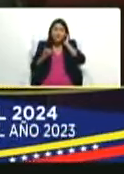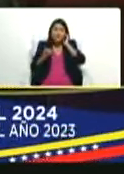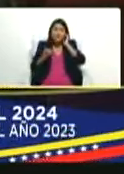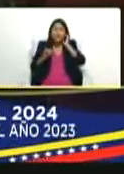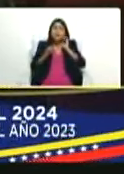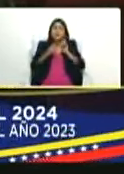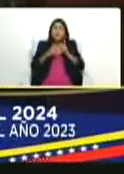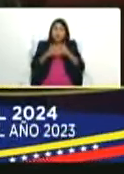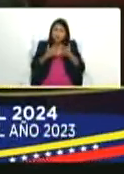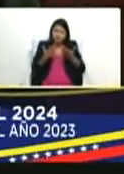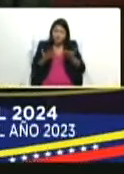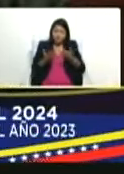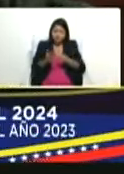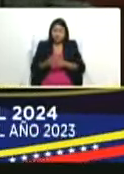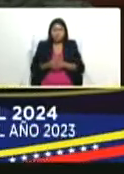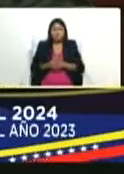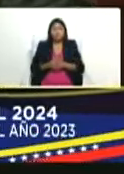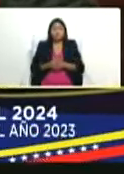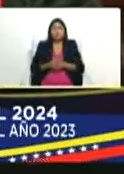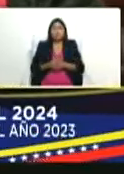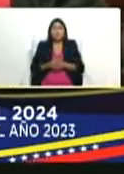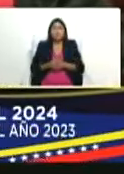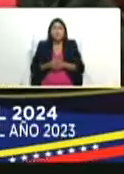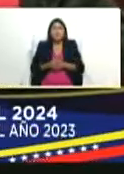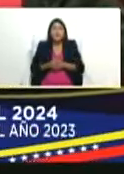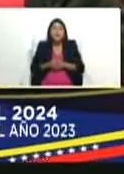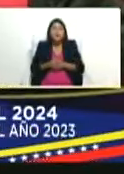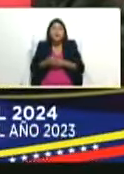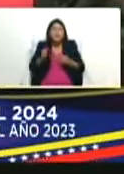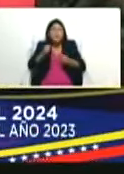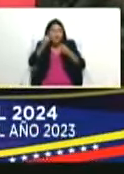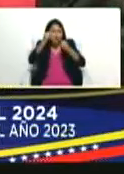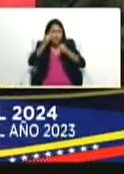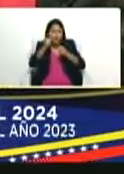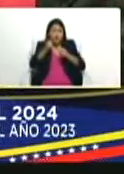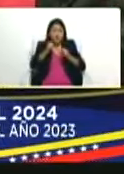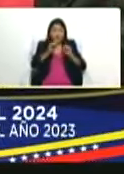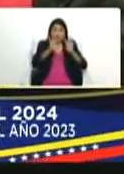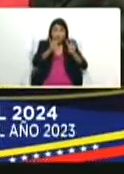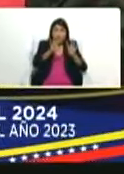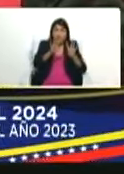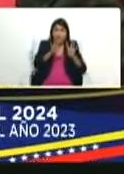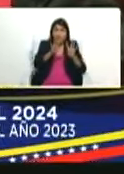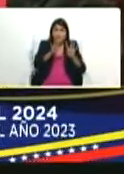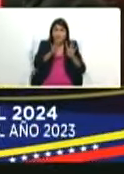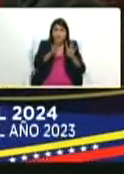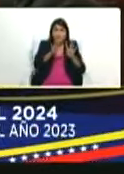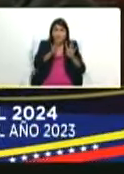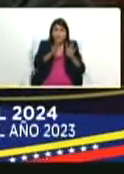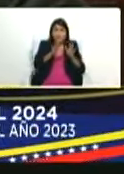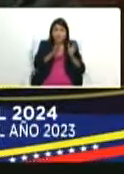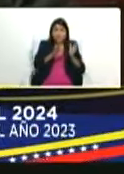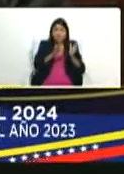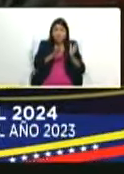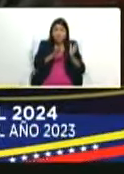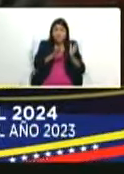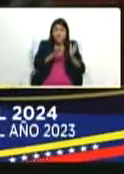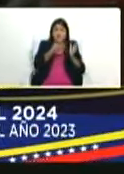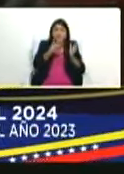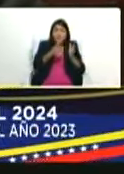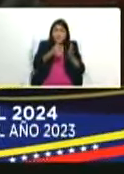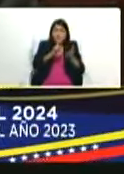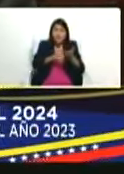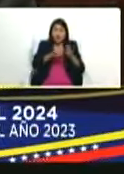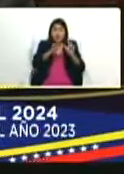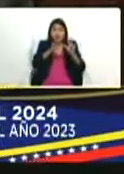efecto, la victoria de Ayacucho el 9 de diciembre de 1824 puso